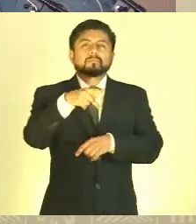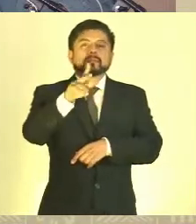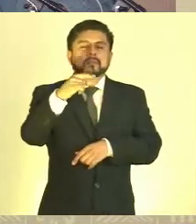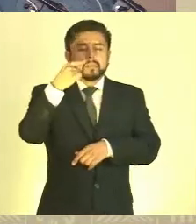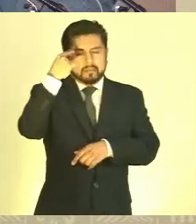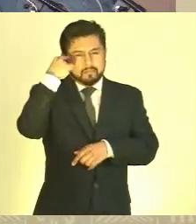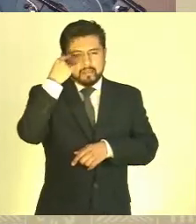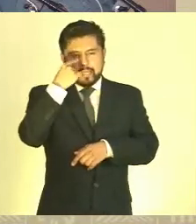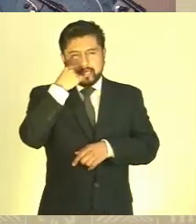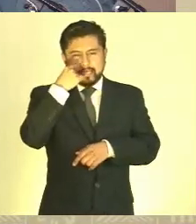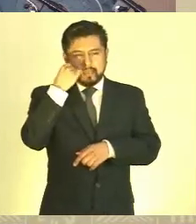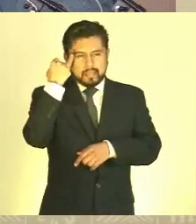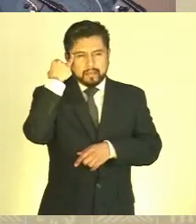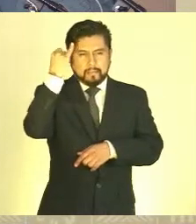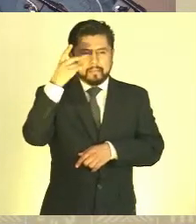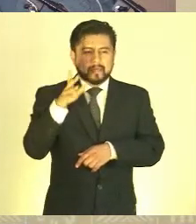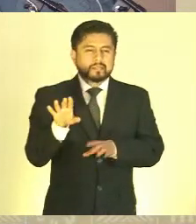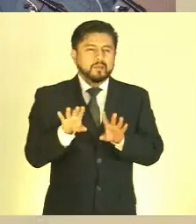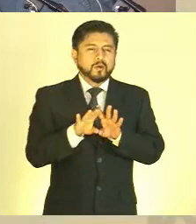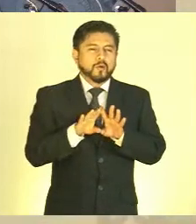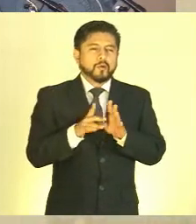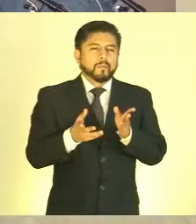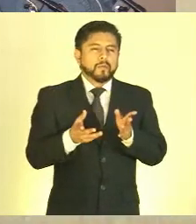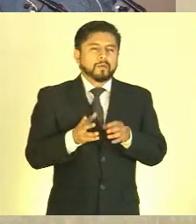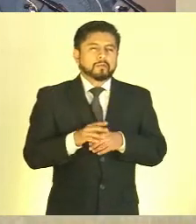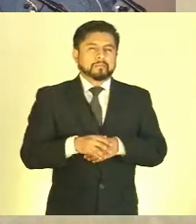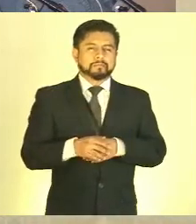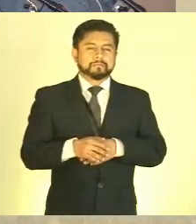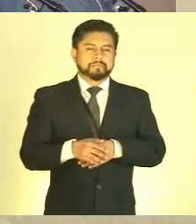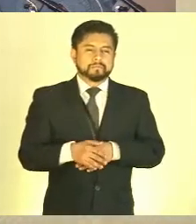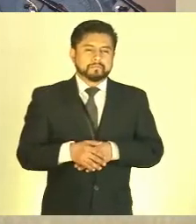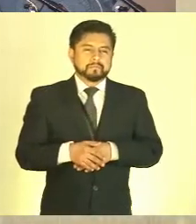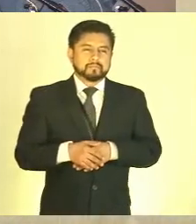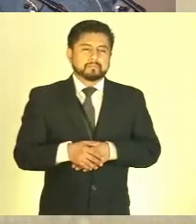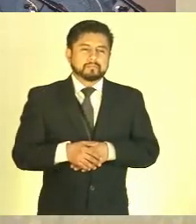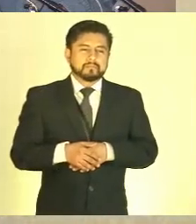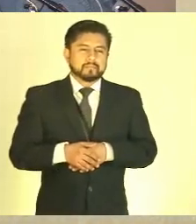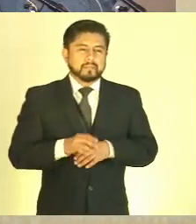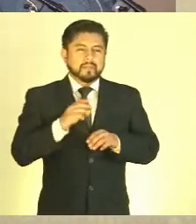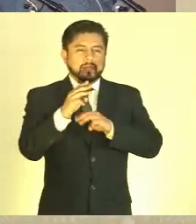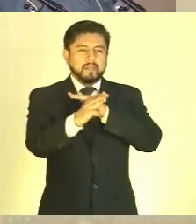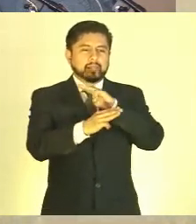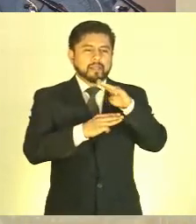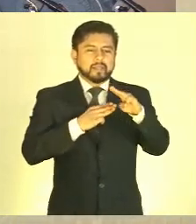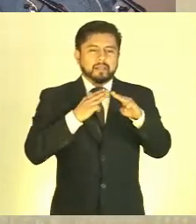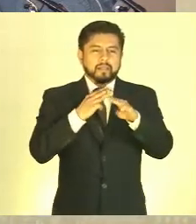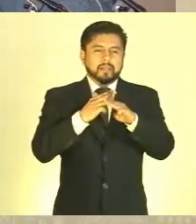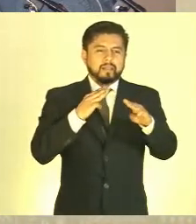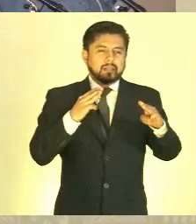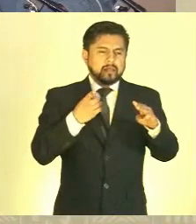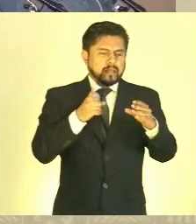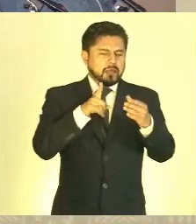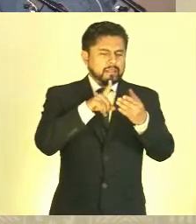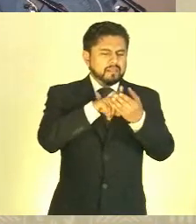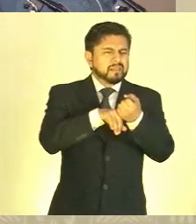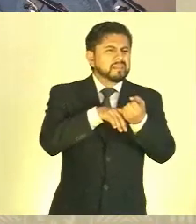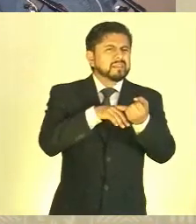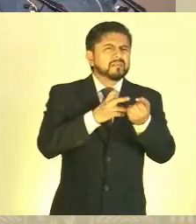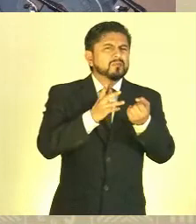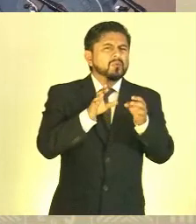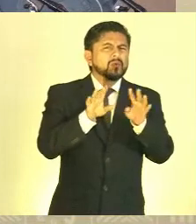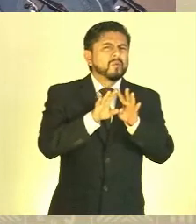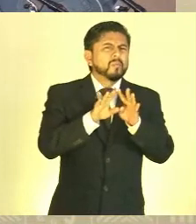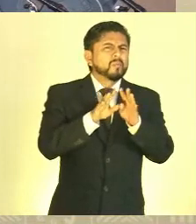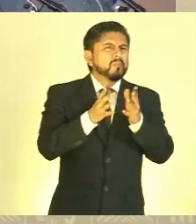y matematizar una teoría en que el mundo está hecho de pequeñas